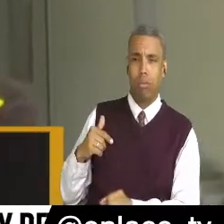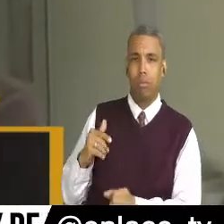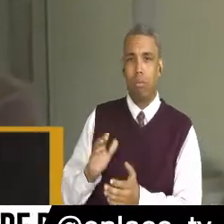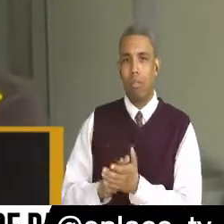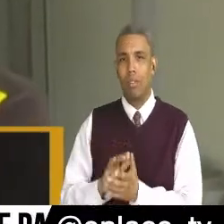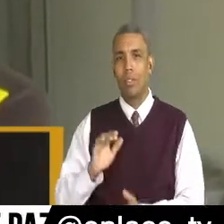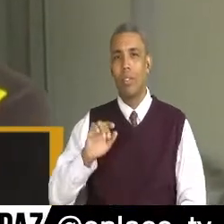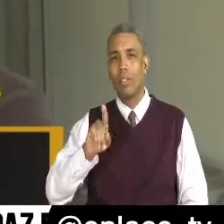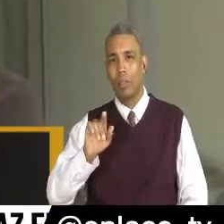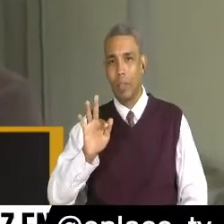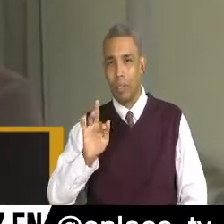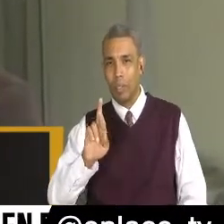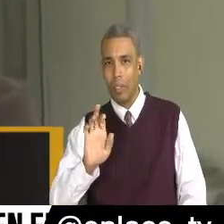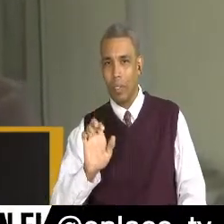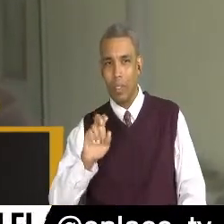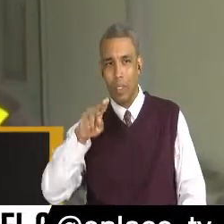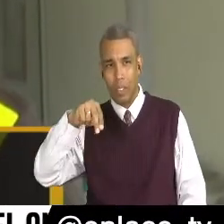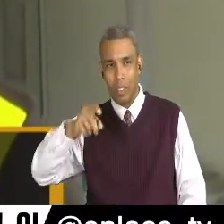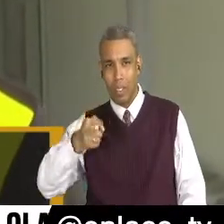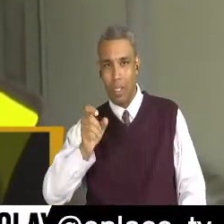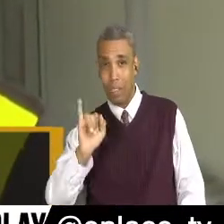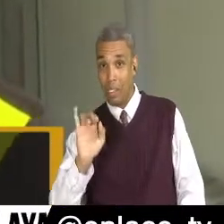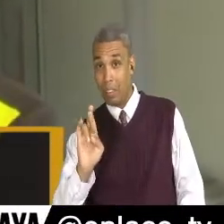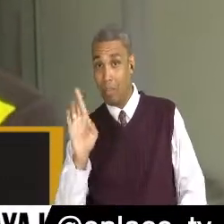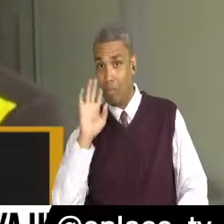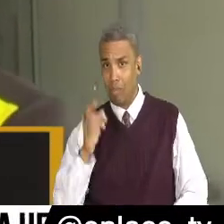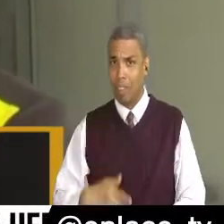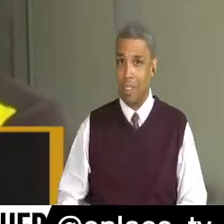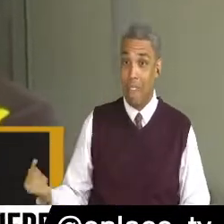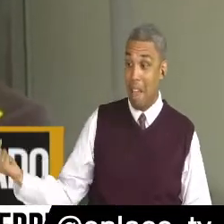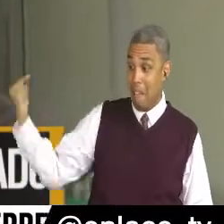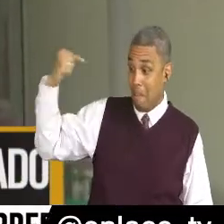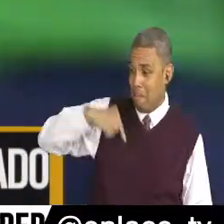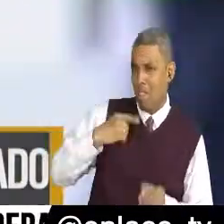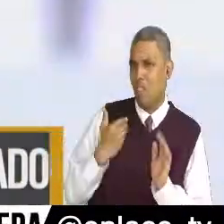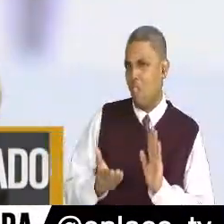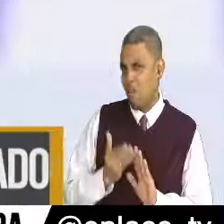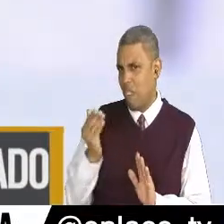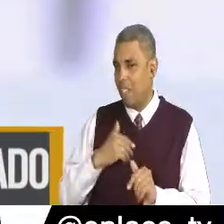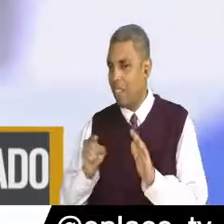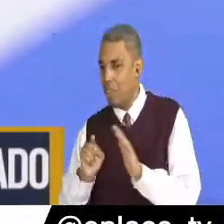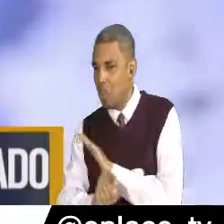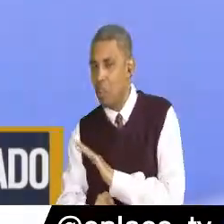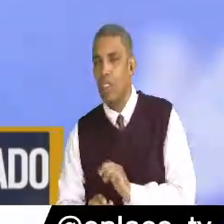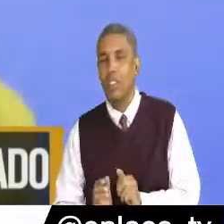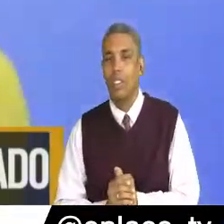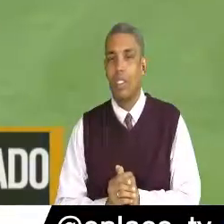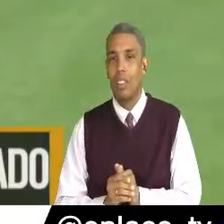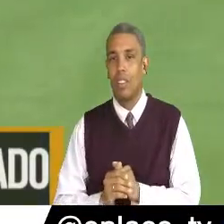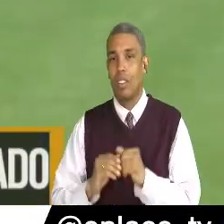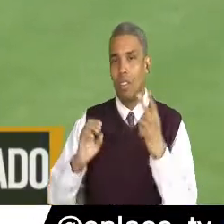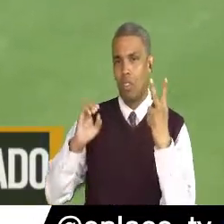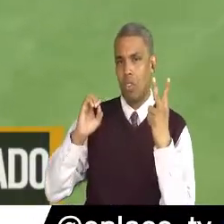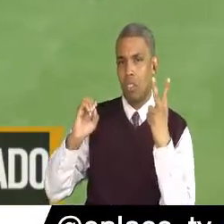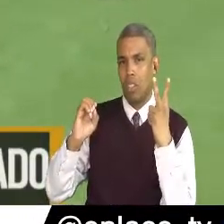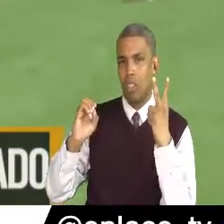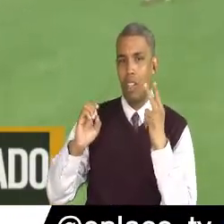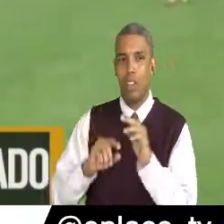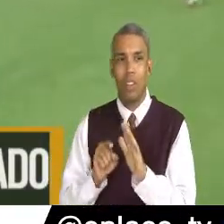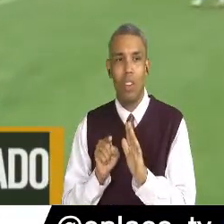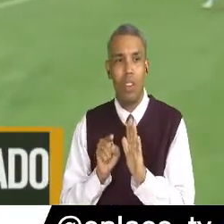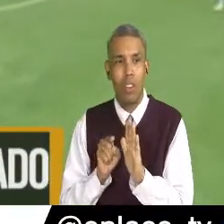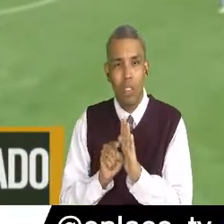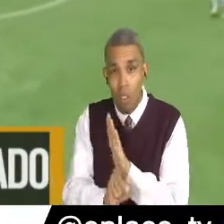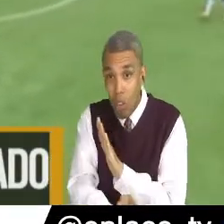Stringer, que la verdad que me la dejó servida para que pueda definir, así que muy contento. El 2-0 para los jugadores de la máquina amarilla es